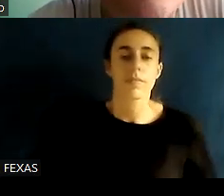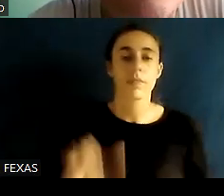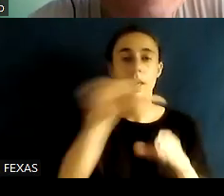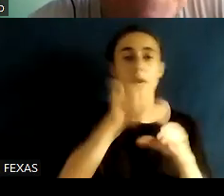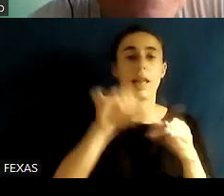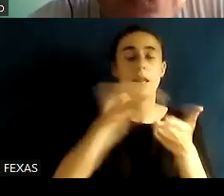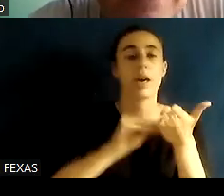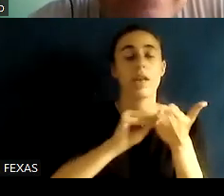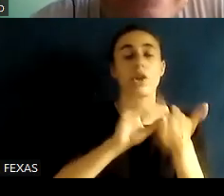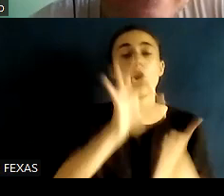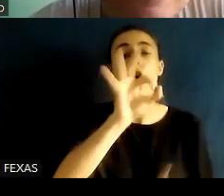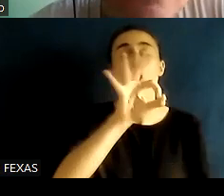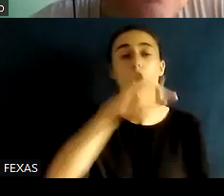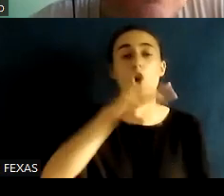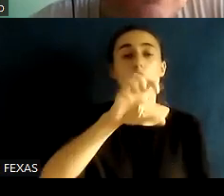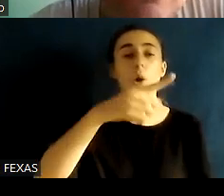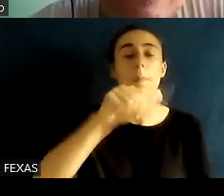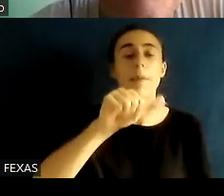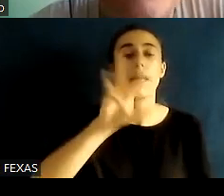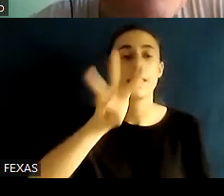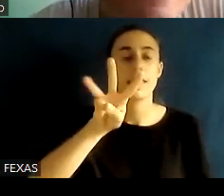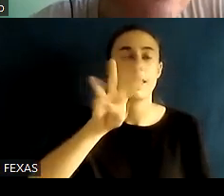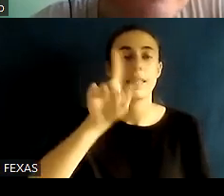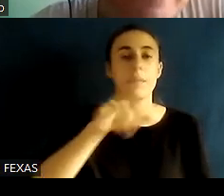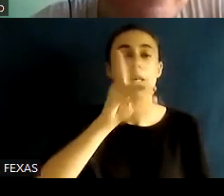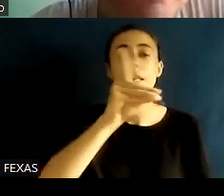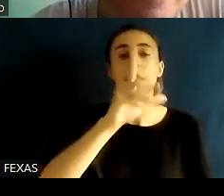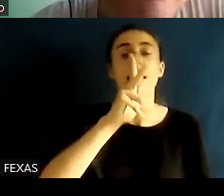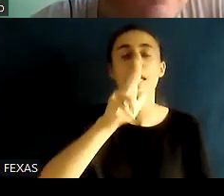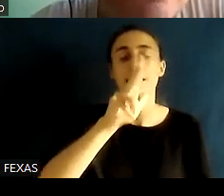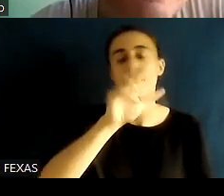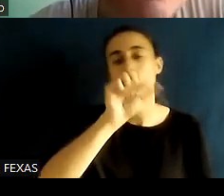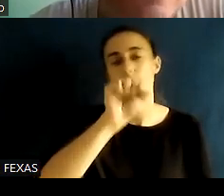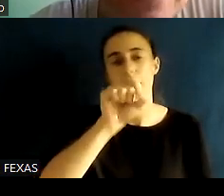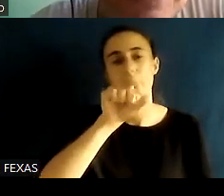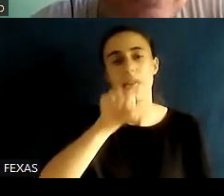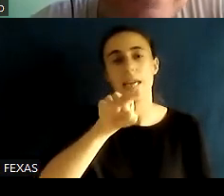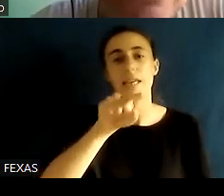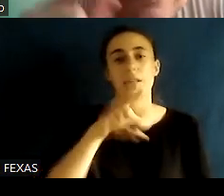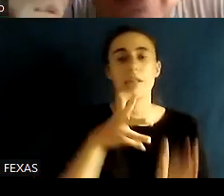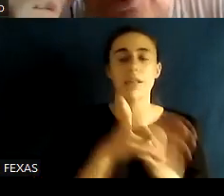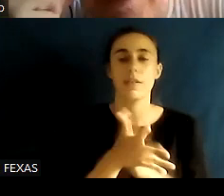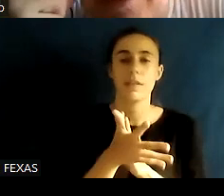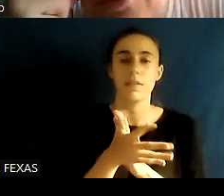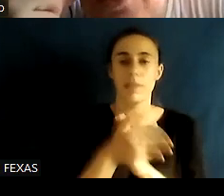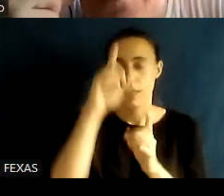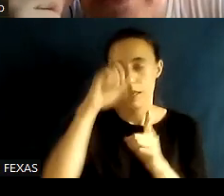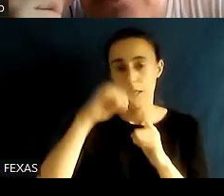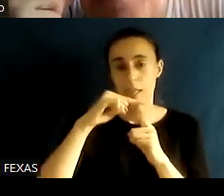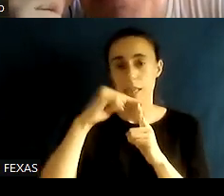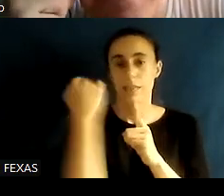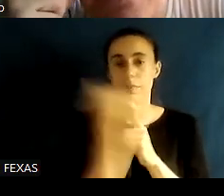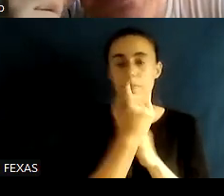3, también tanto el DHA como el EPA están implicados en una buena función y transmisión nerviosa, tanto el docosahexanoico